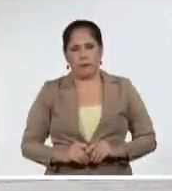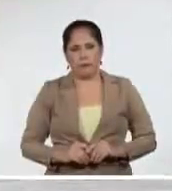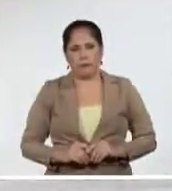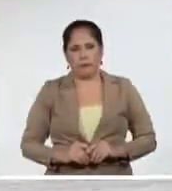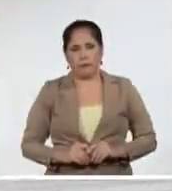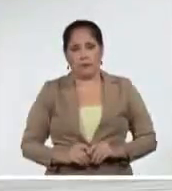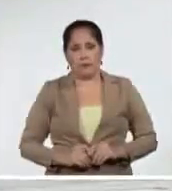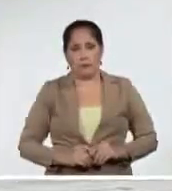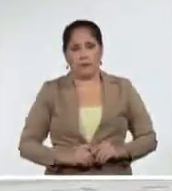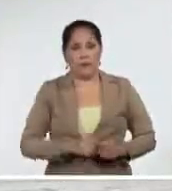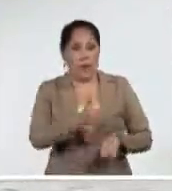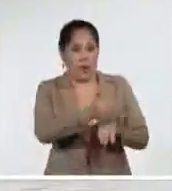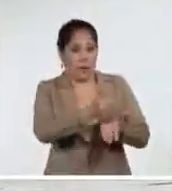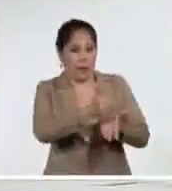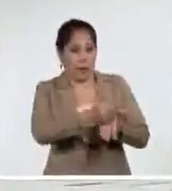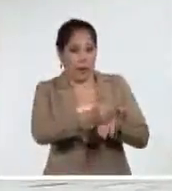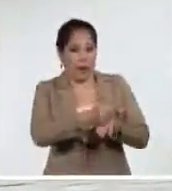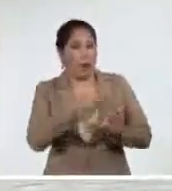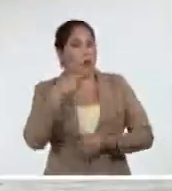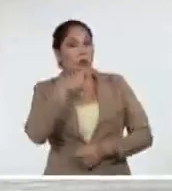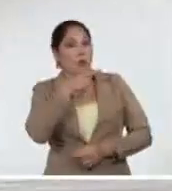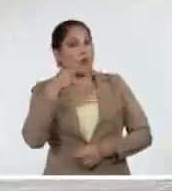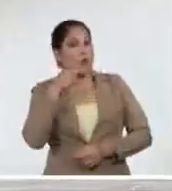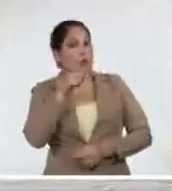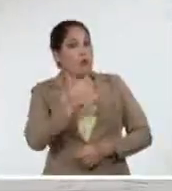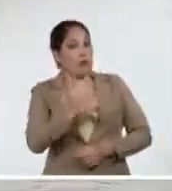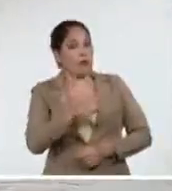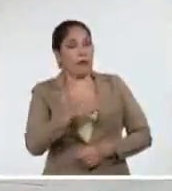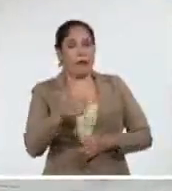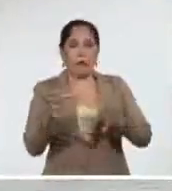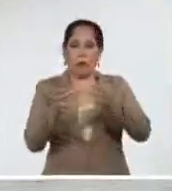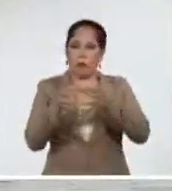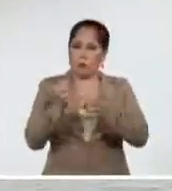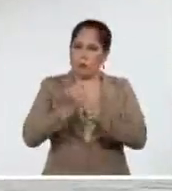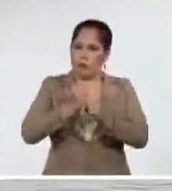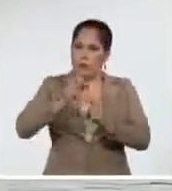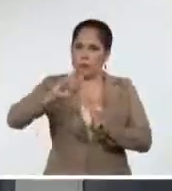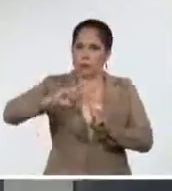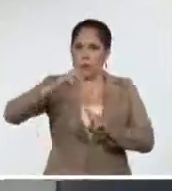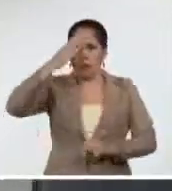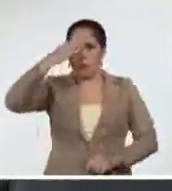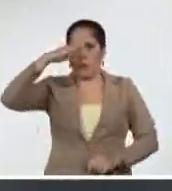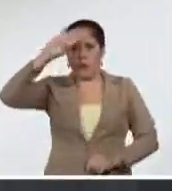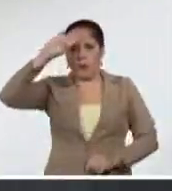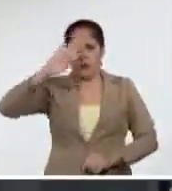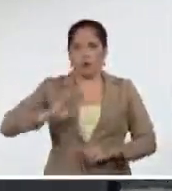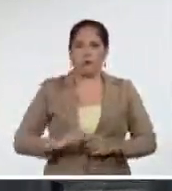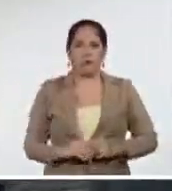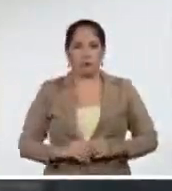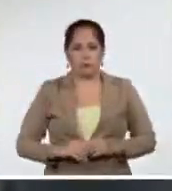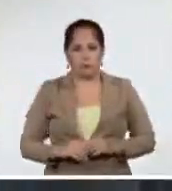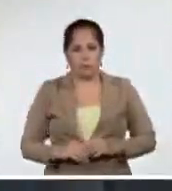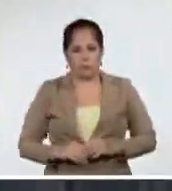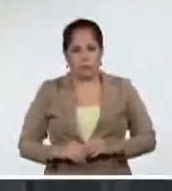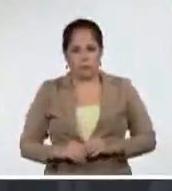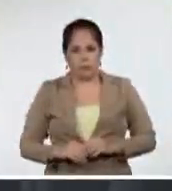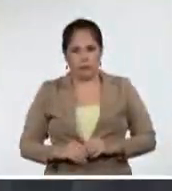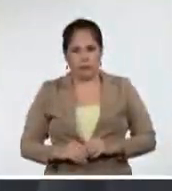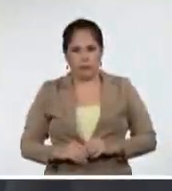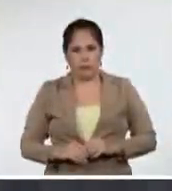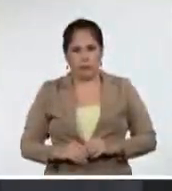Desde Moscú, capital de la Federación de Rusia, Wilmer Rodríguez Fernández, Sistema Informativo de la Televisión Cubana.